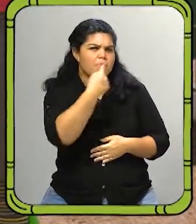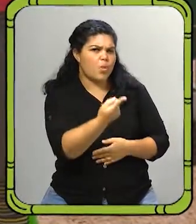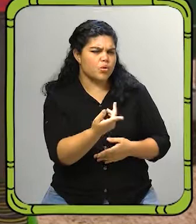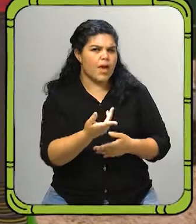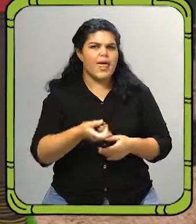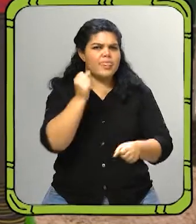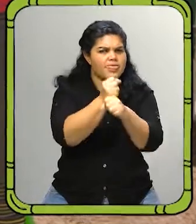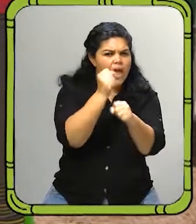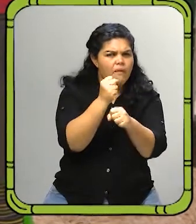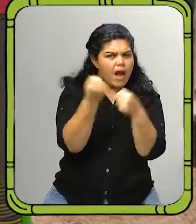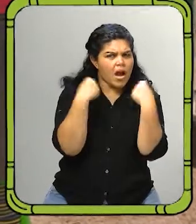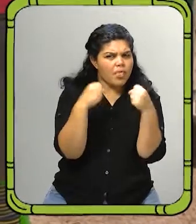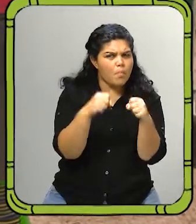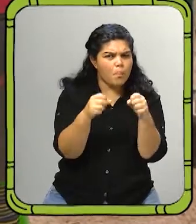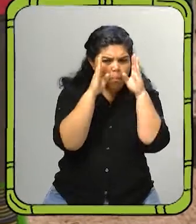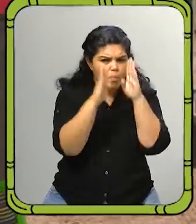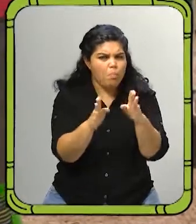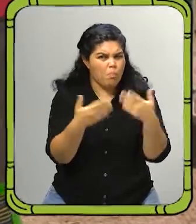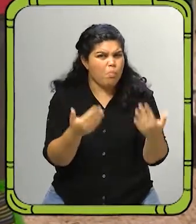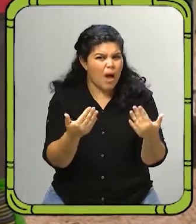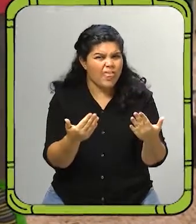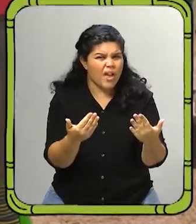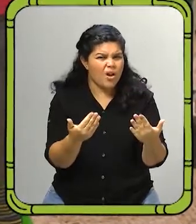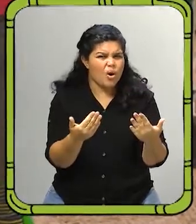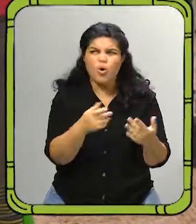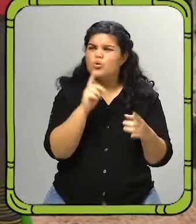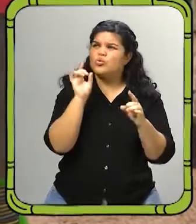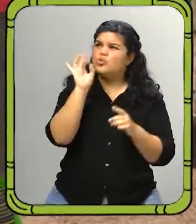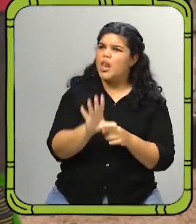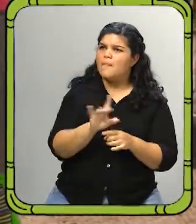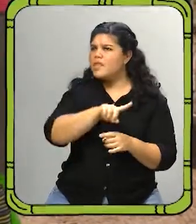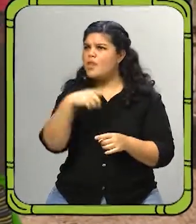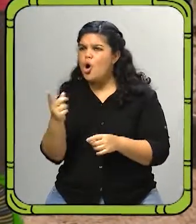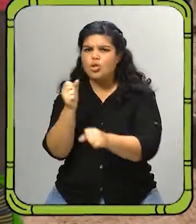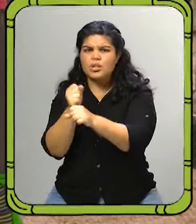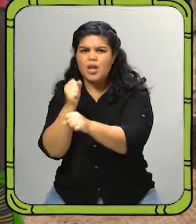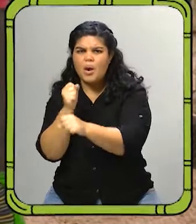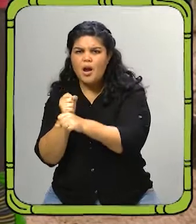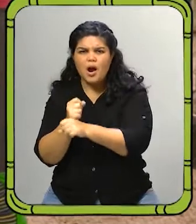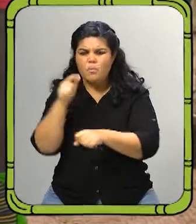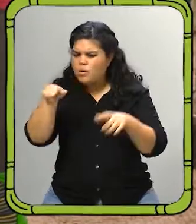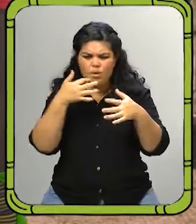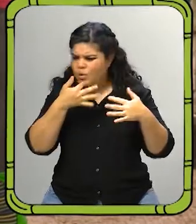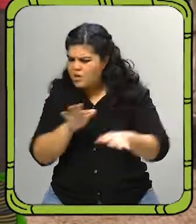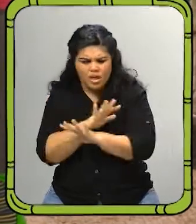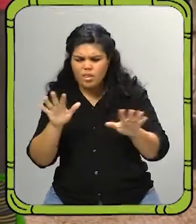que hace deporte trabaja del deporte o porque o solo, el que hace no, deporte porque, trabaja del deporte no, porque si no el puede deporte, trabajar del deporte no entiende por qué deporte.